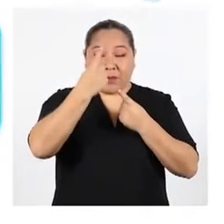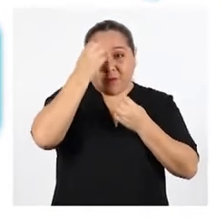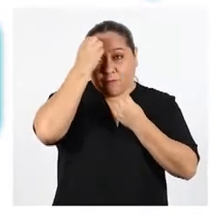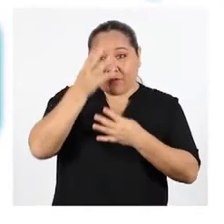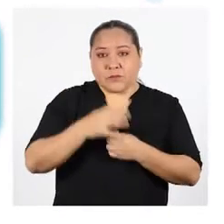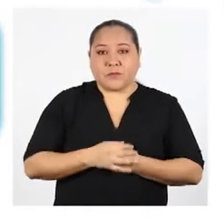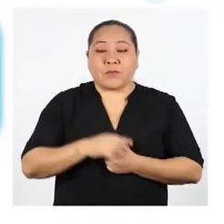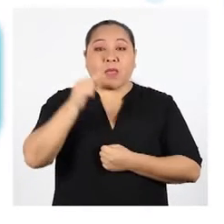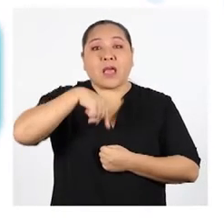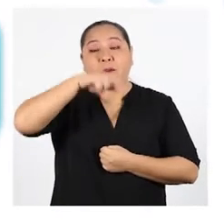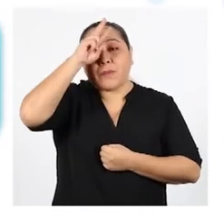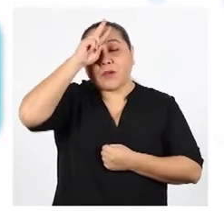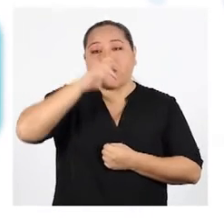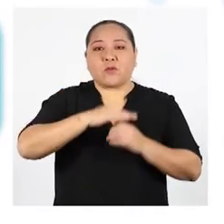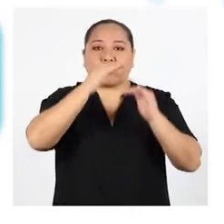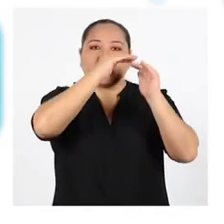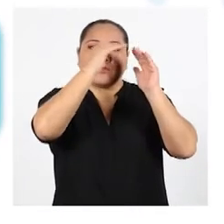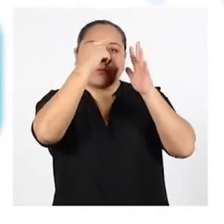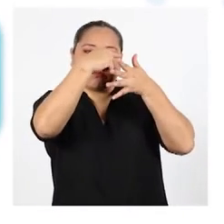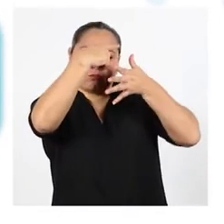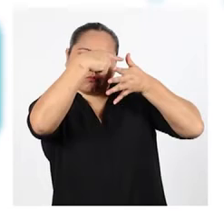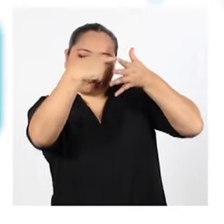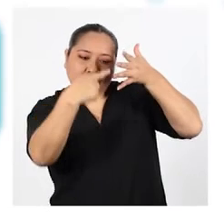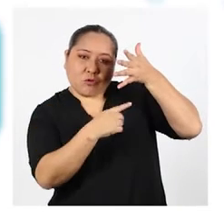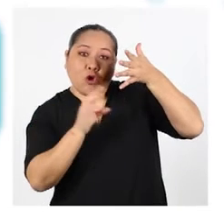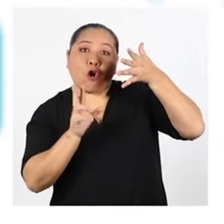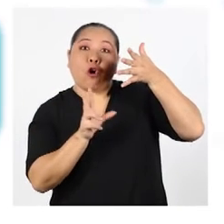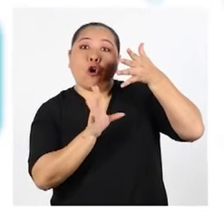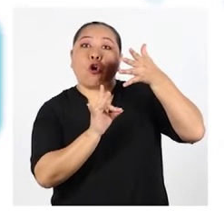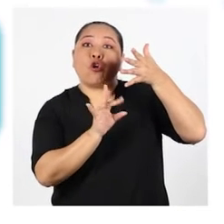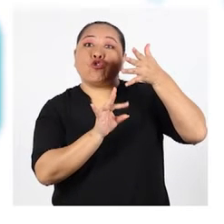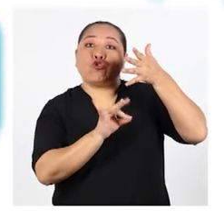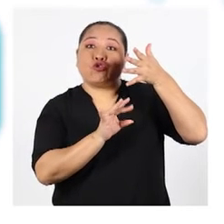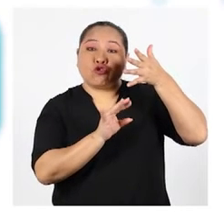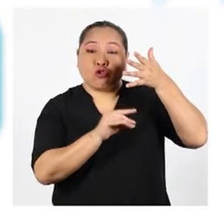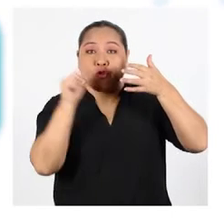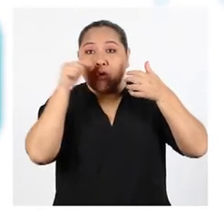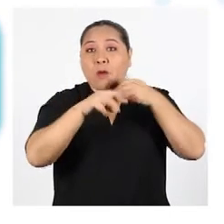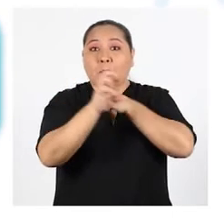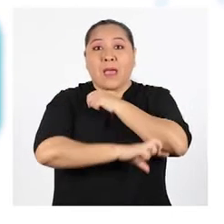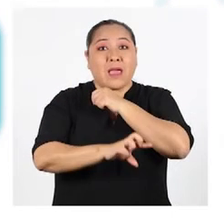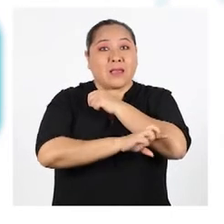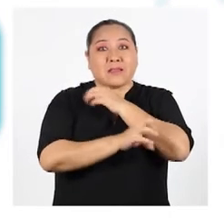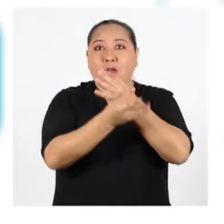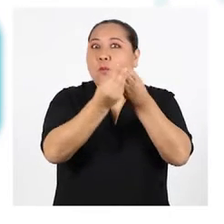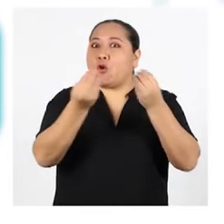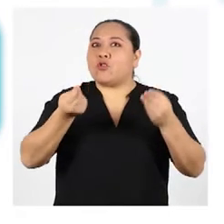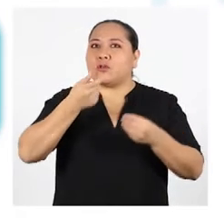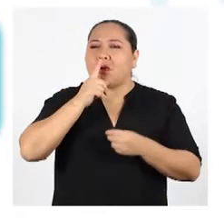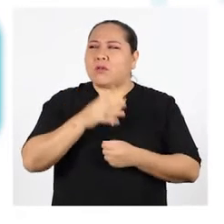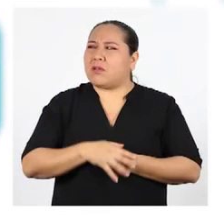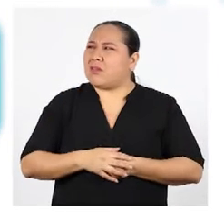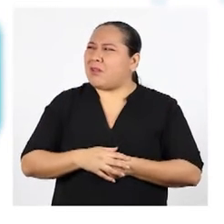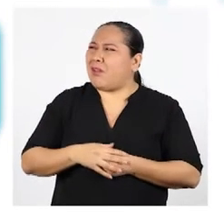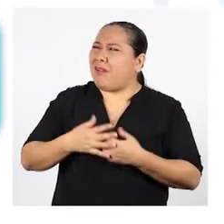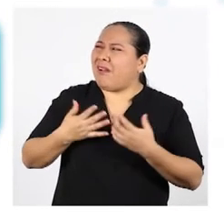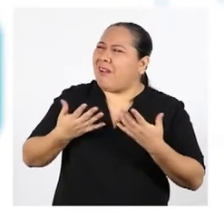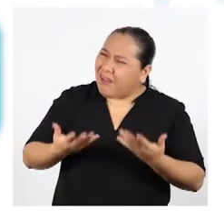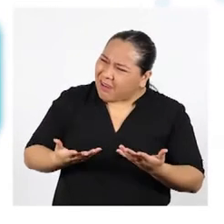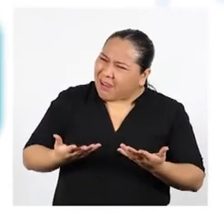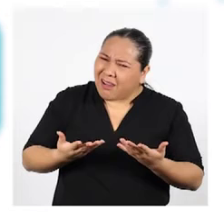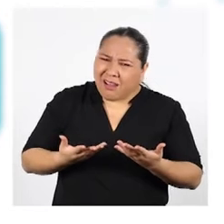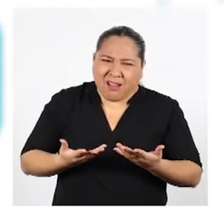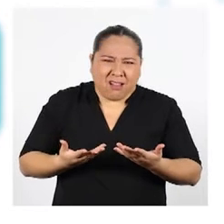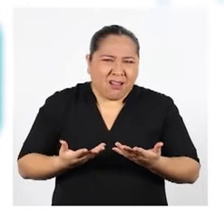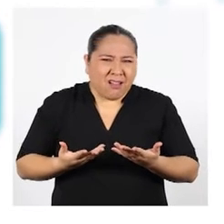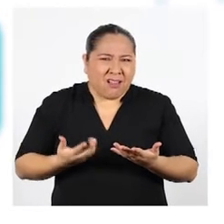dato. El Perú ocupa el 8º lugar en el ranking mundial de países con mayor cantidad de agua. ¿Cómo es